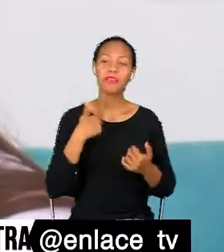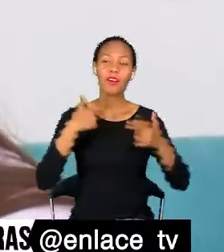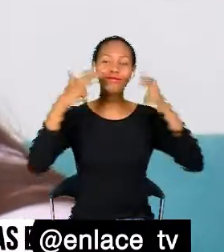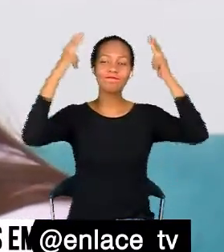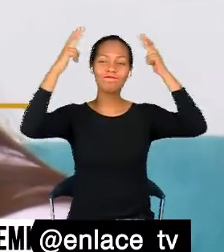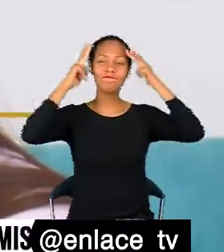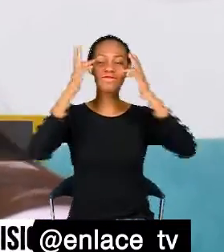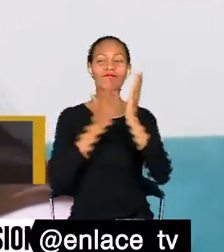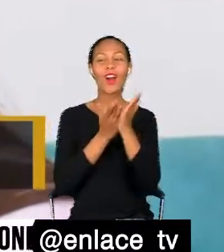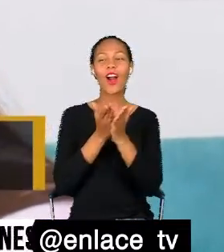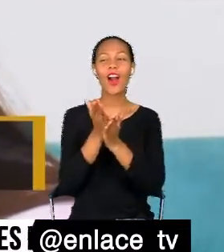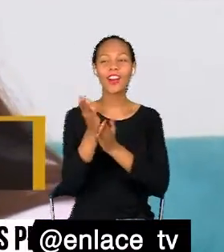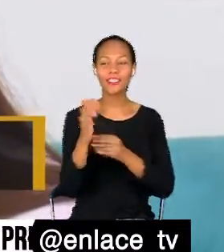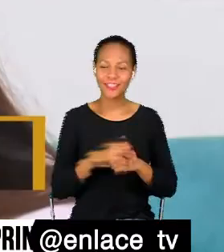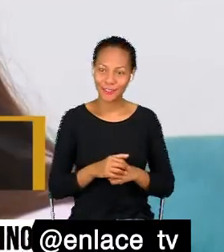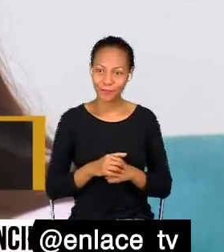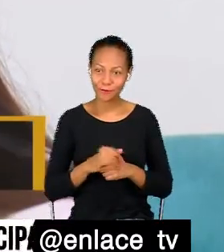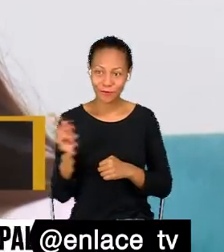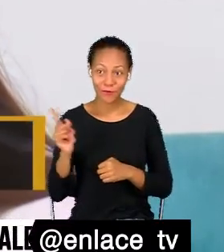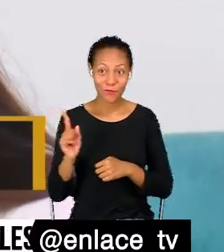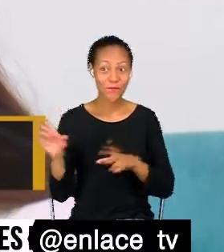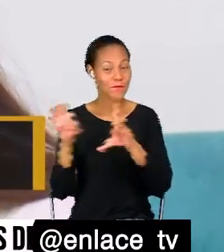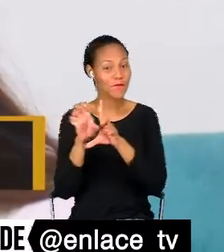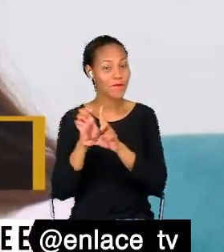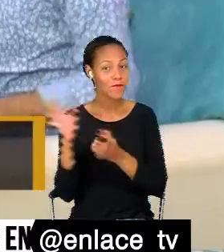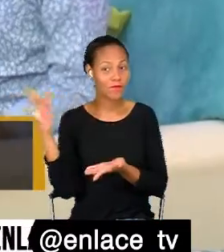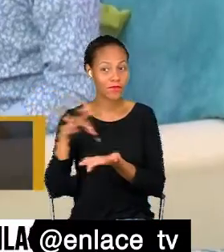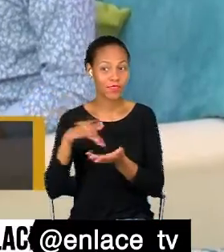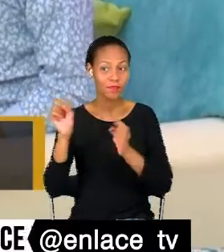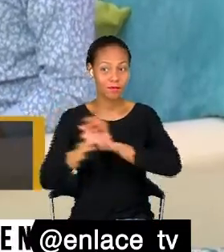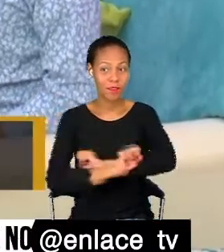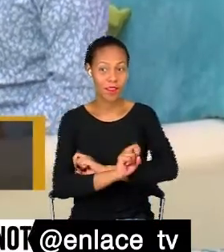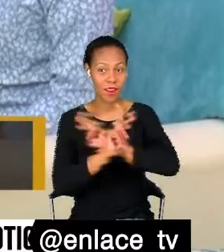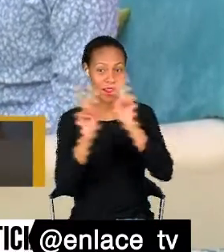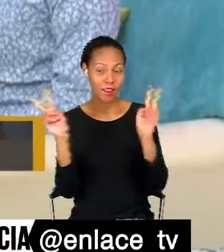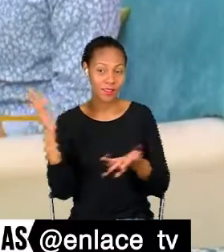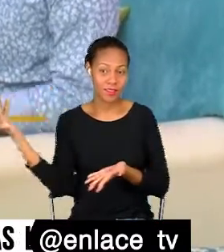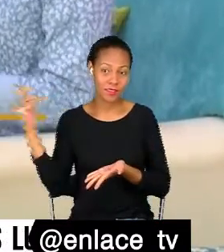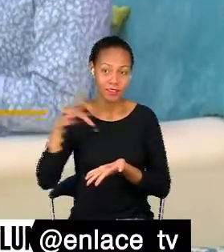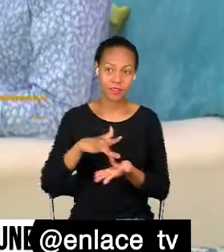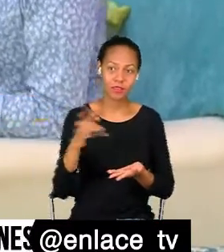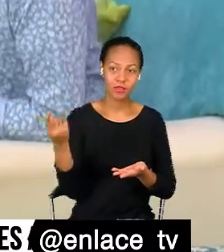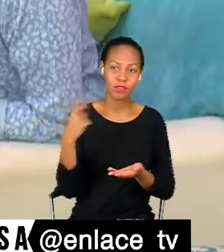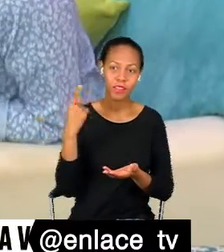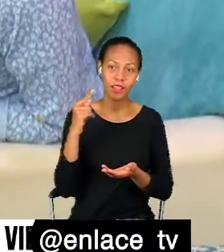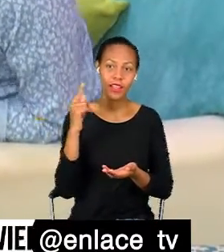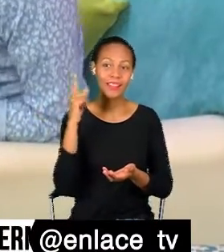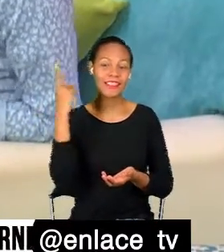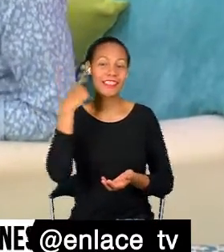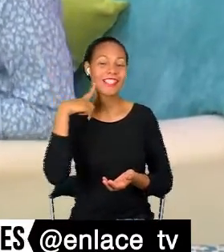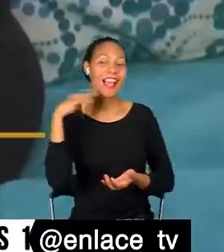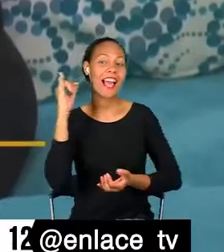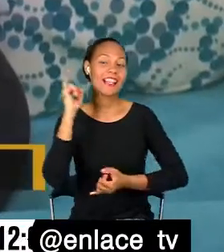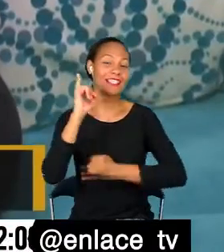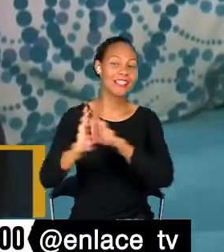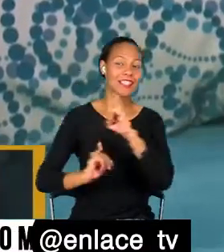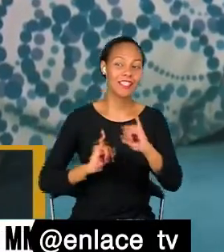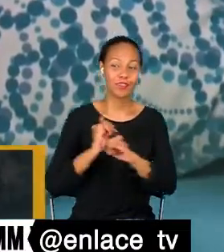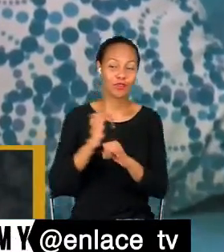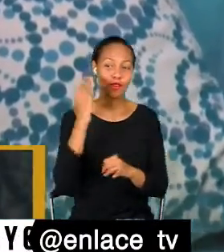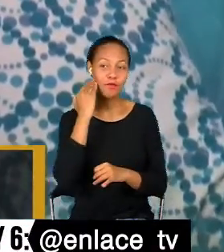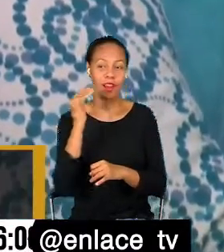su paso por Enlace Televisión como invitada especial al programa Viva la Mañana por motivo del Día Internacional de la Mujer, Adriana Orrego habló